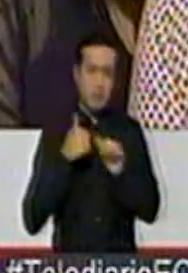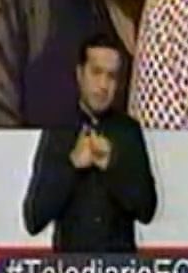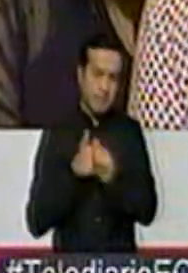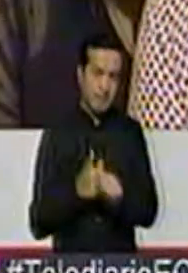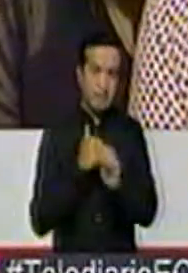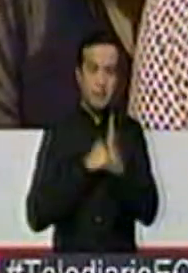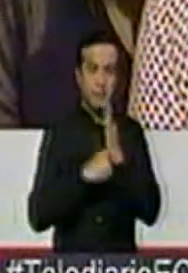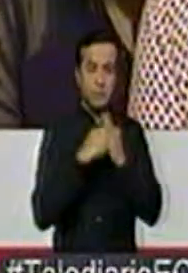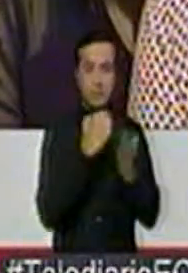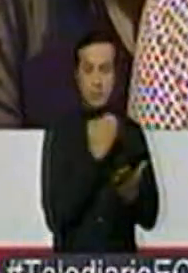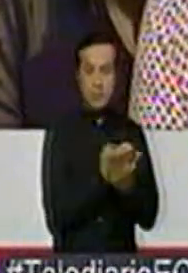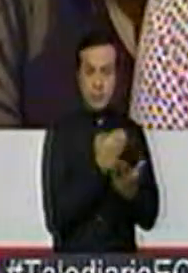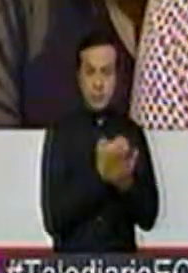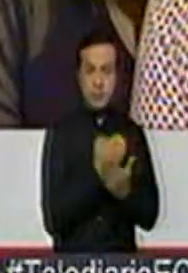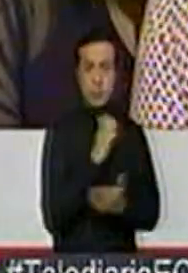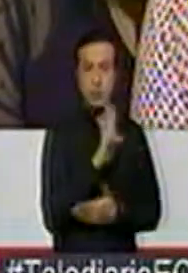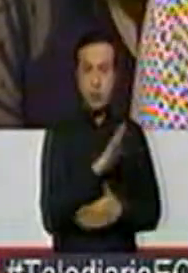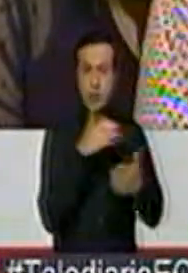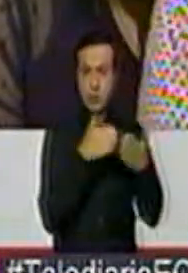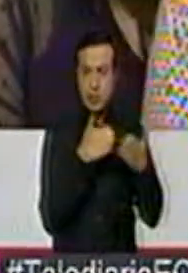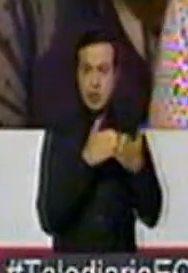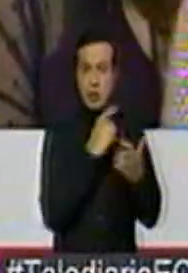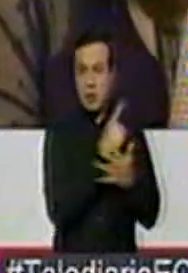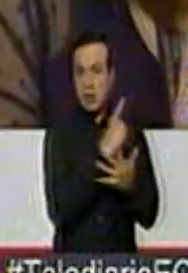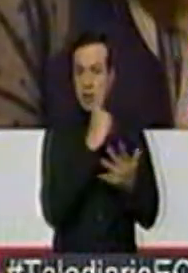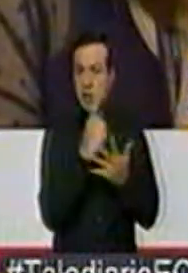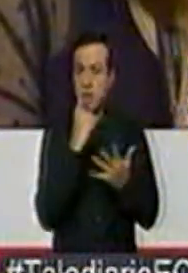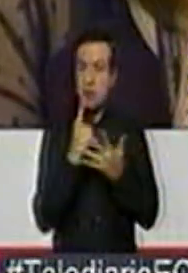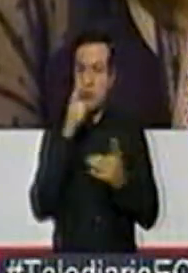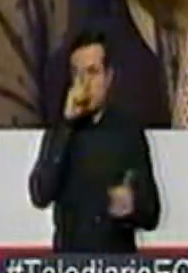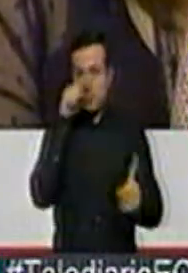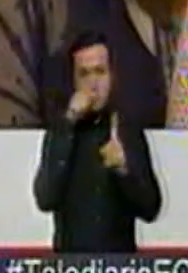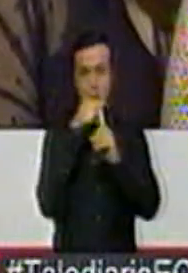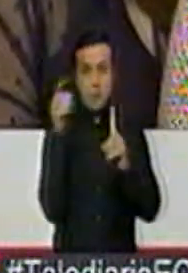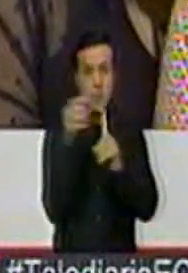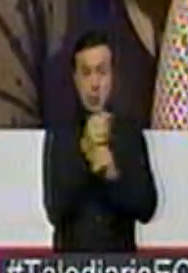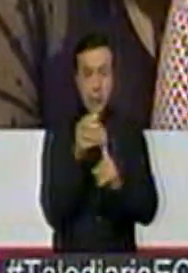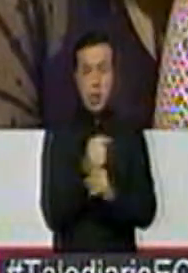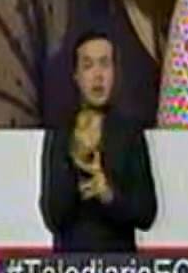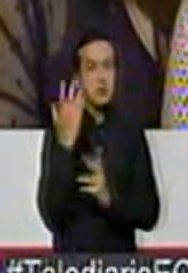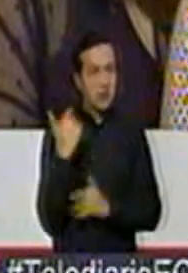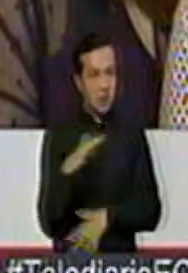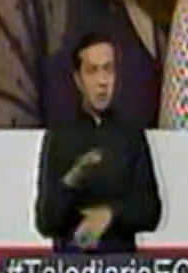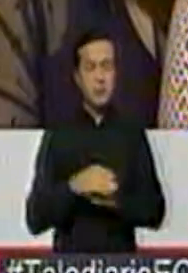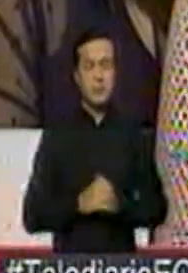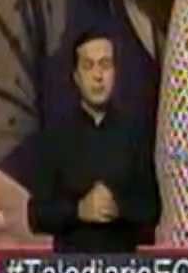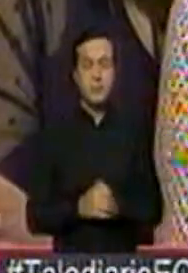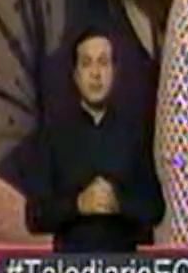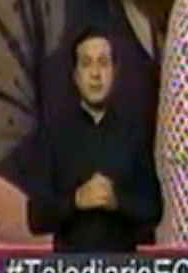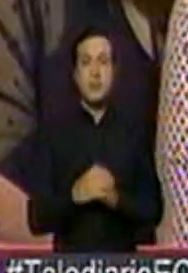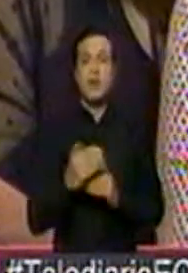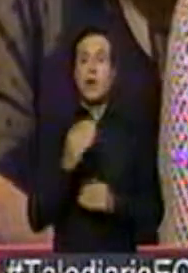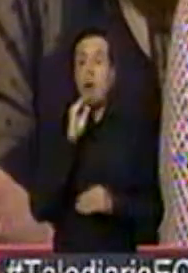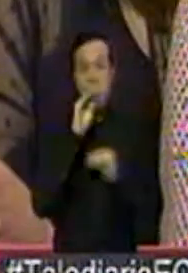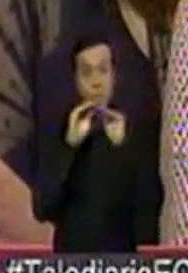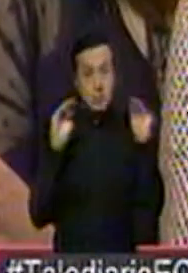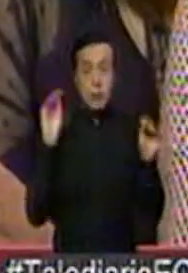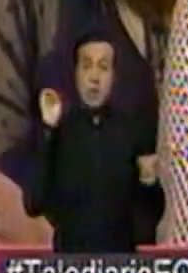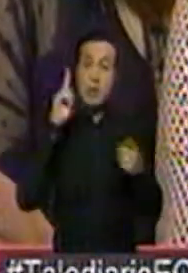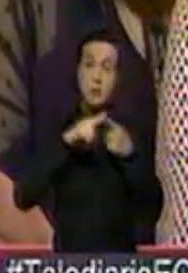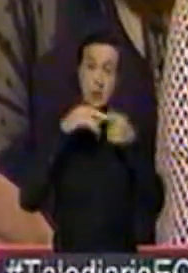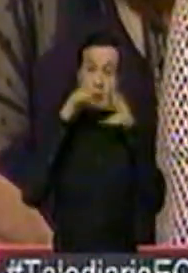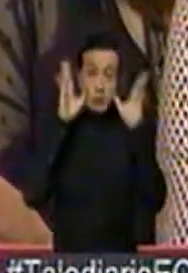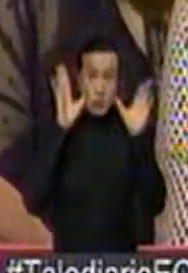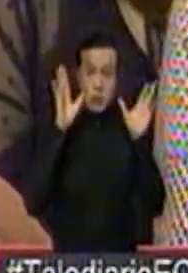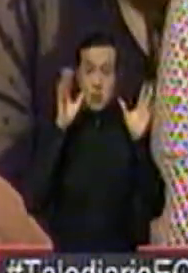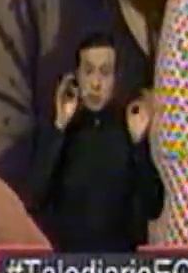el Ministro de Economía y Finanzas, con su equipo, y cada una de las metas en este momento están cumplidas. Adelantarnos a decir que a diciembre o a fin de año no se va